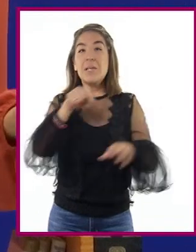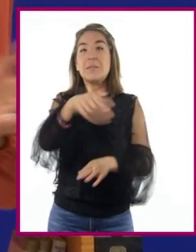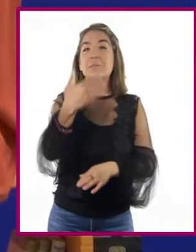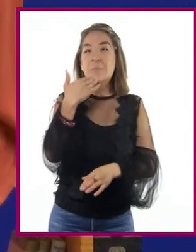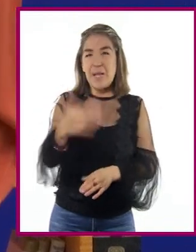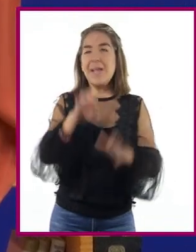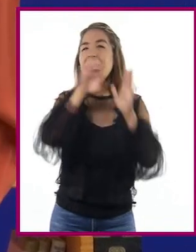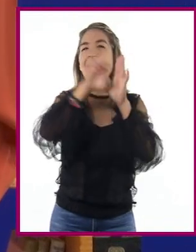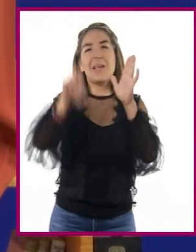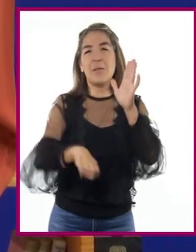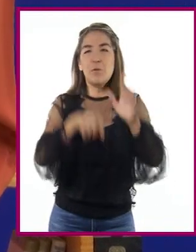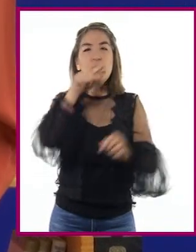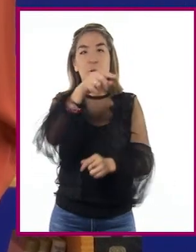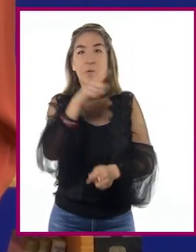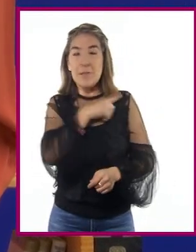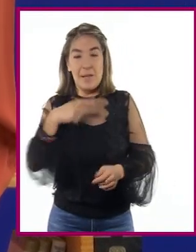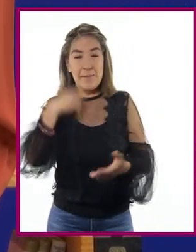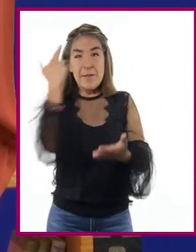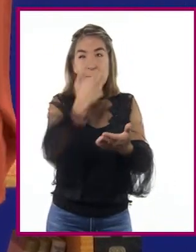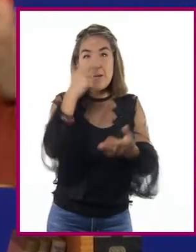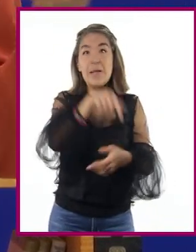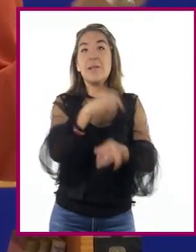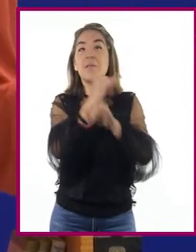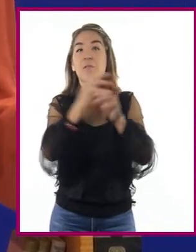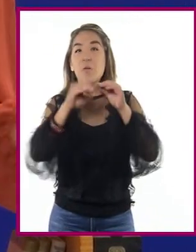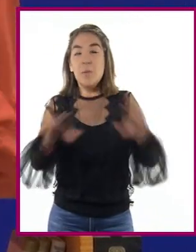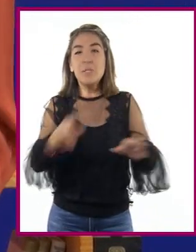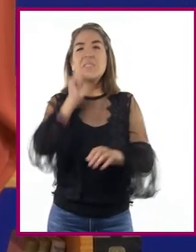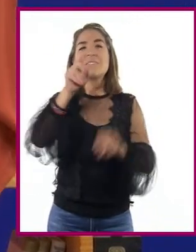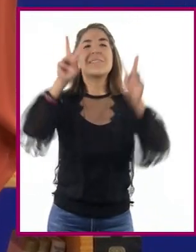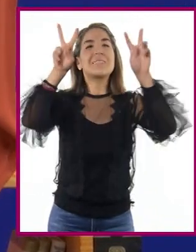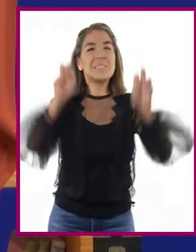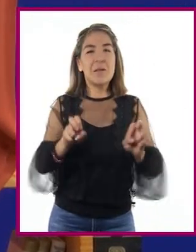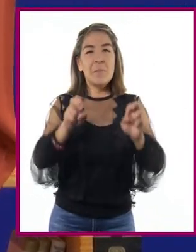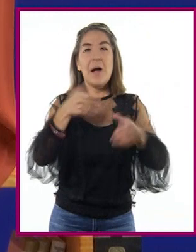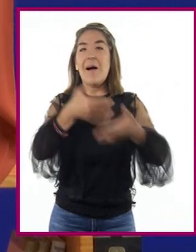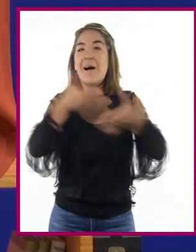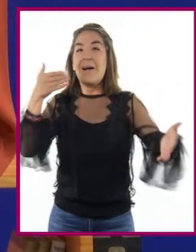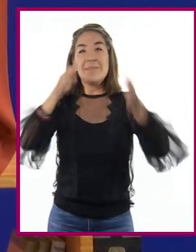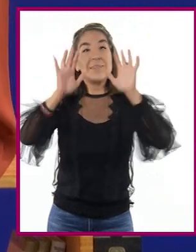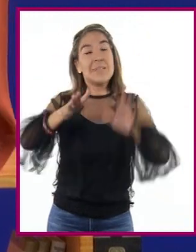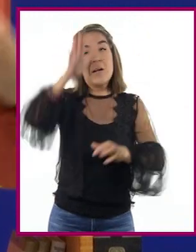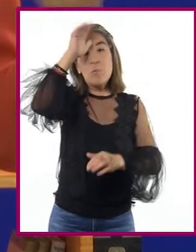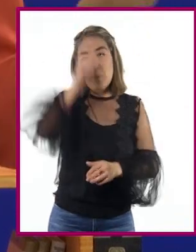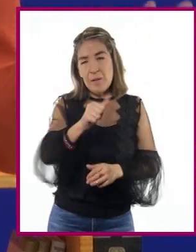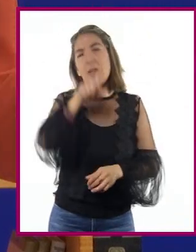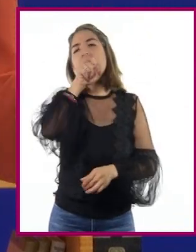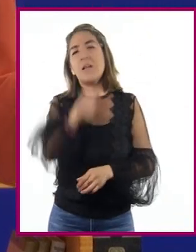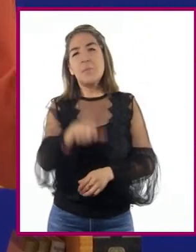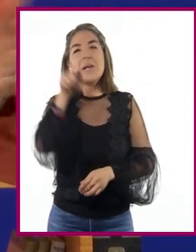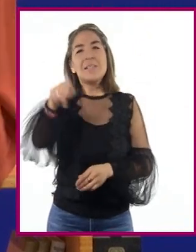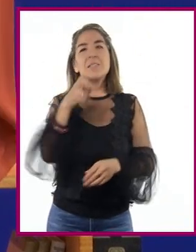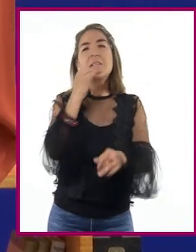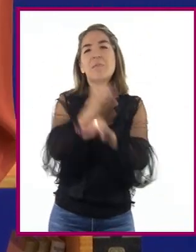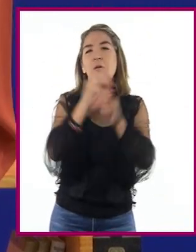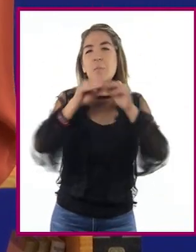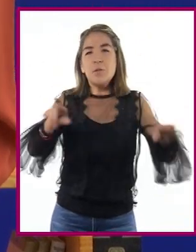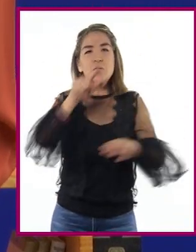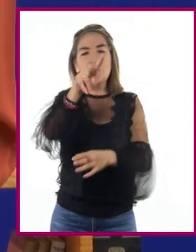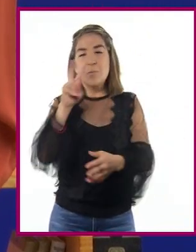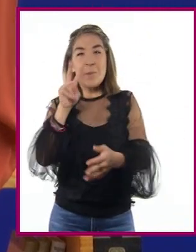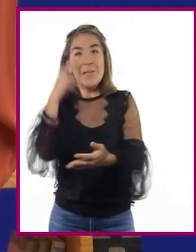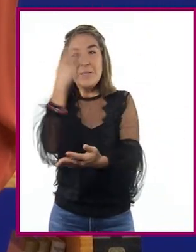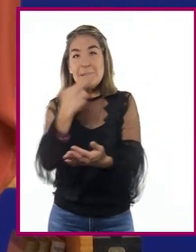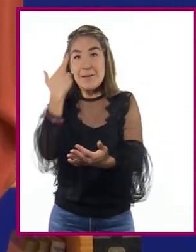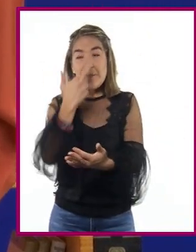Por ejemplo, corroborando que abordamos el tema que se acordó o bien si las fuentes que consultamos